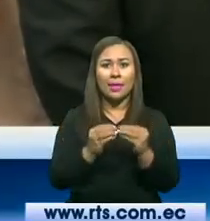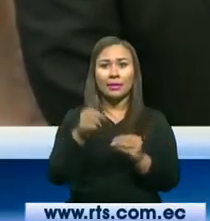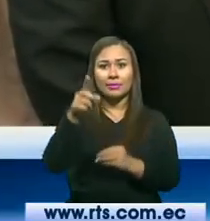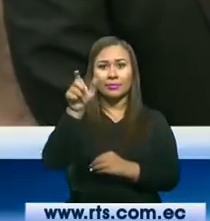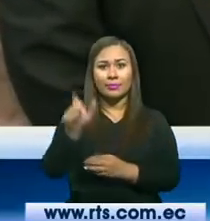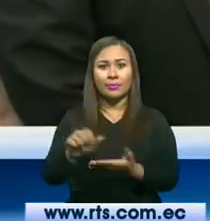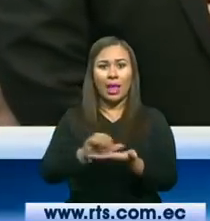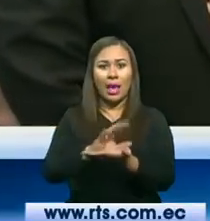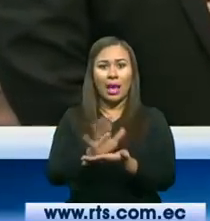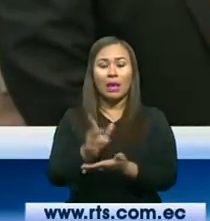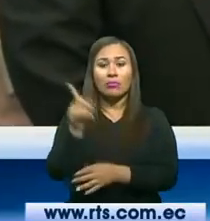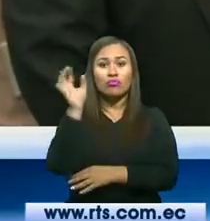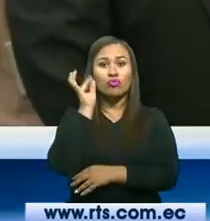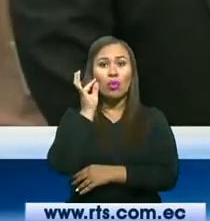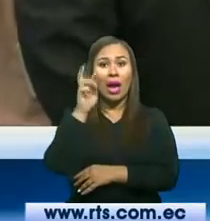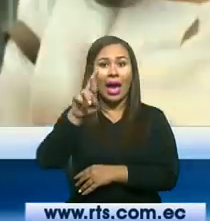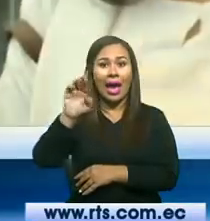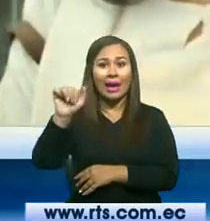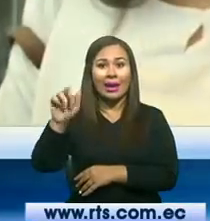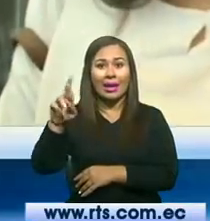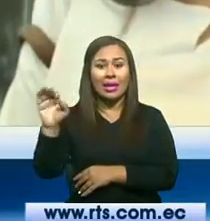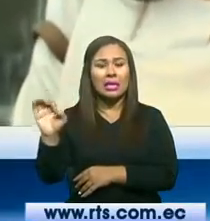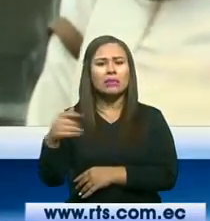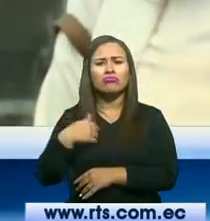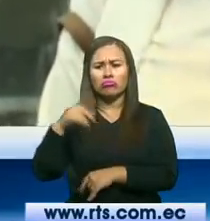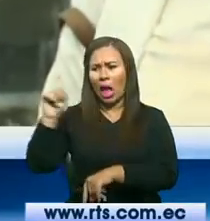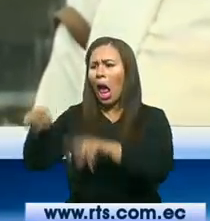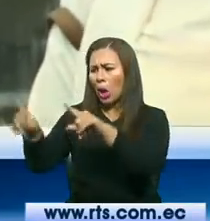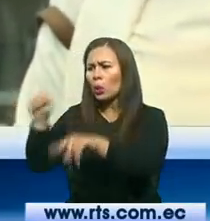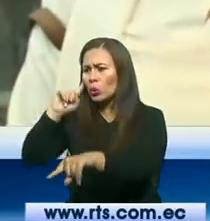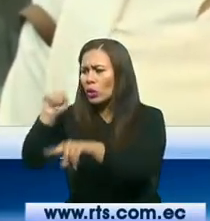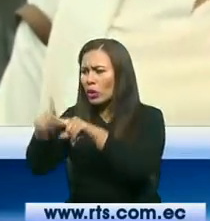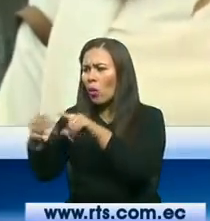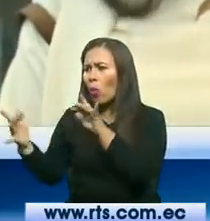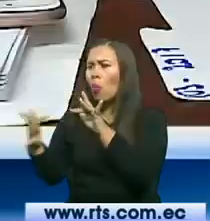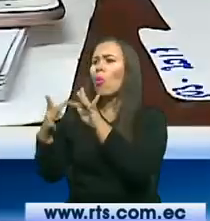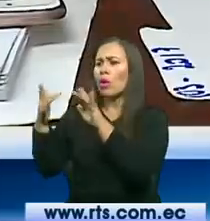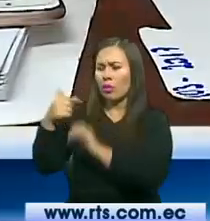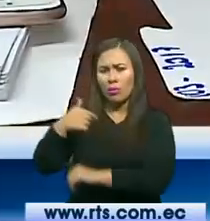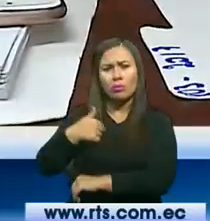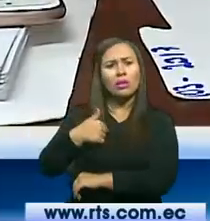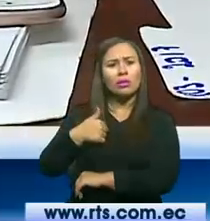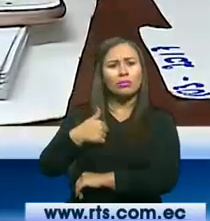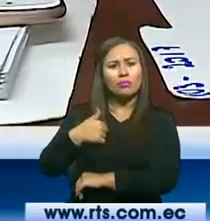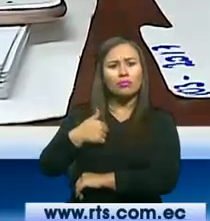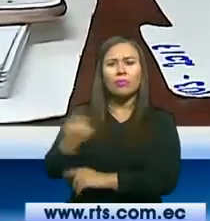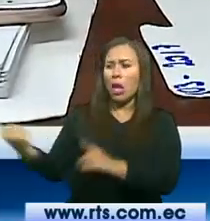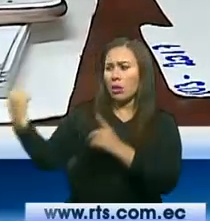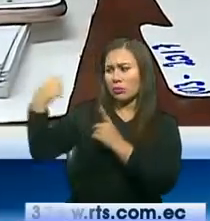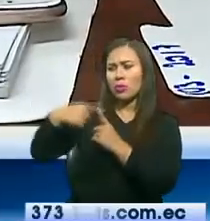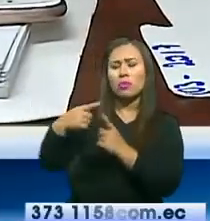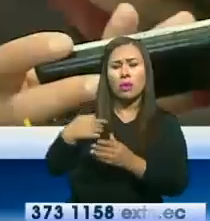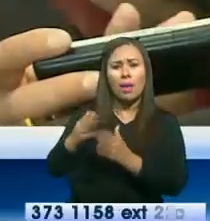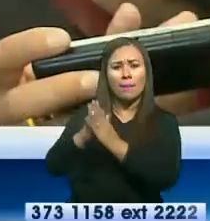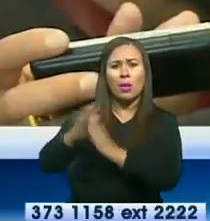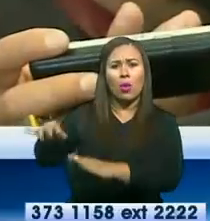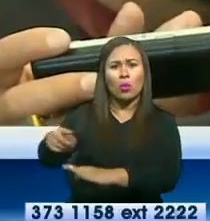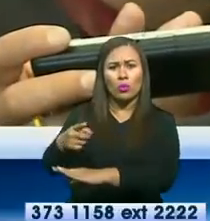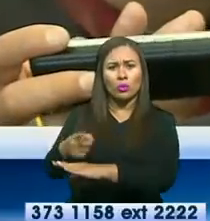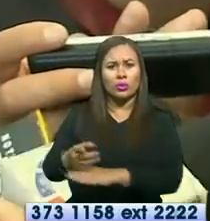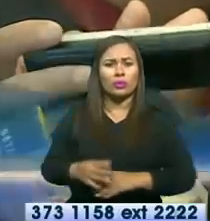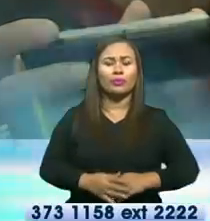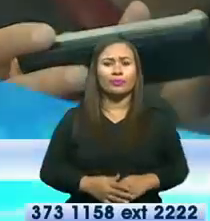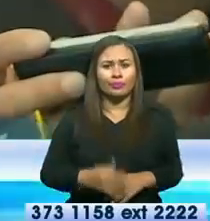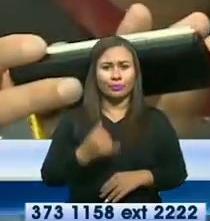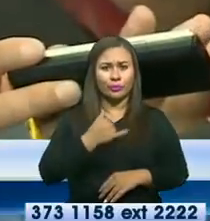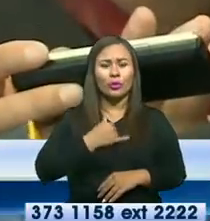Rey aseguraba que muchos de sus coidearios dentro de la bancada oficialista podrían sumarse al pedido de juicio. Yo les